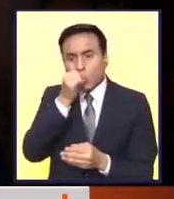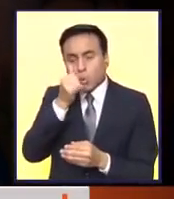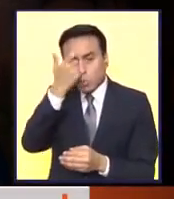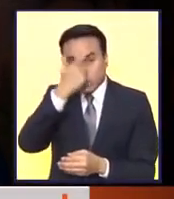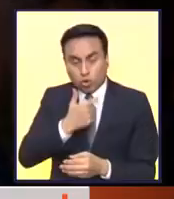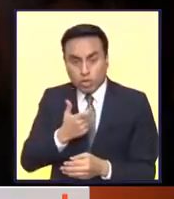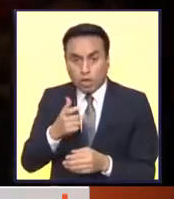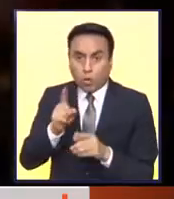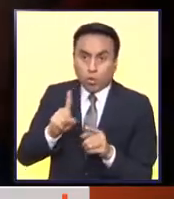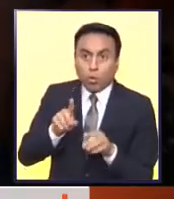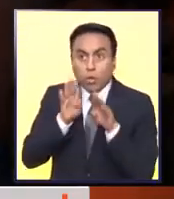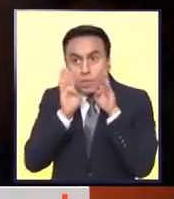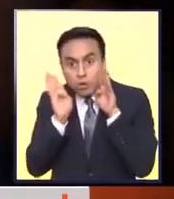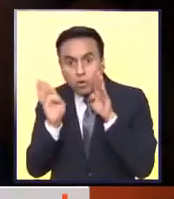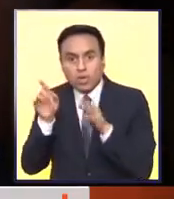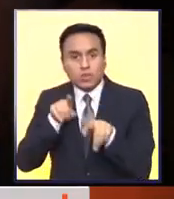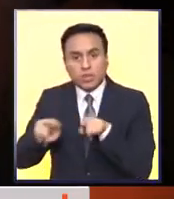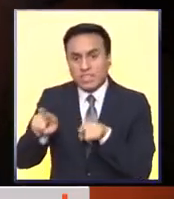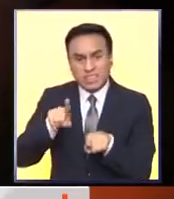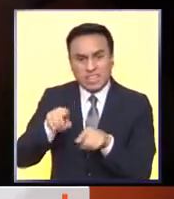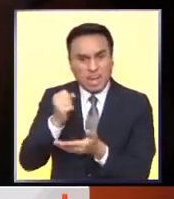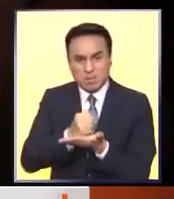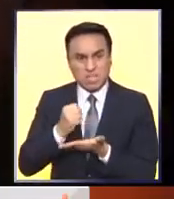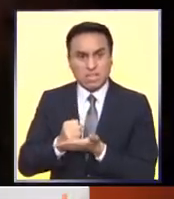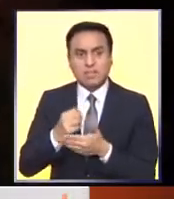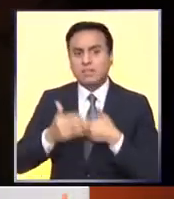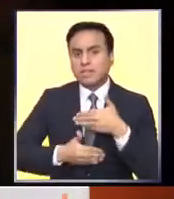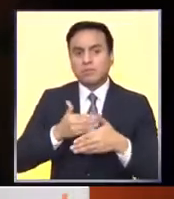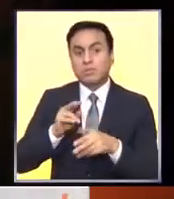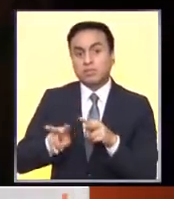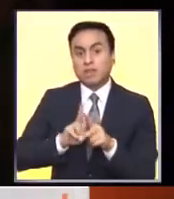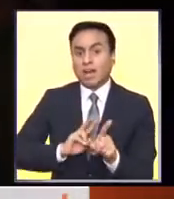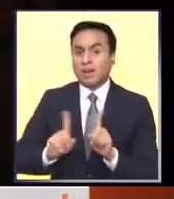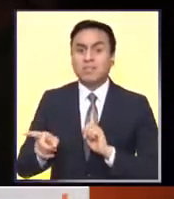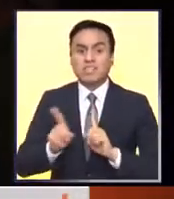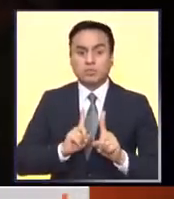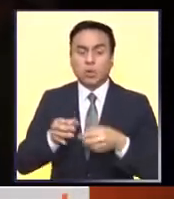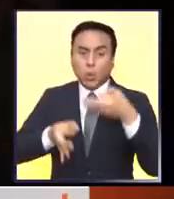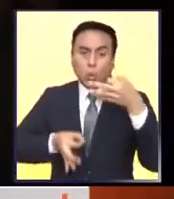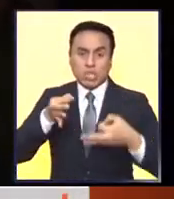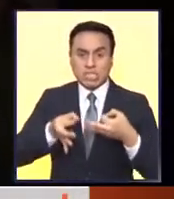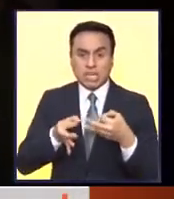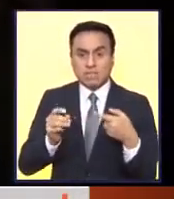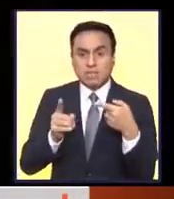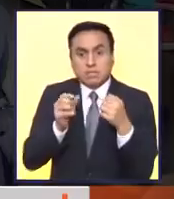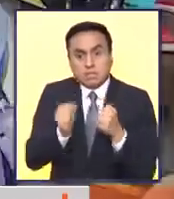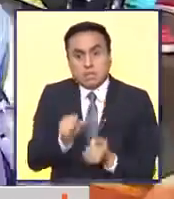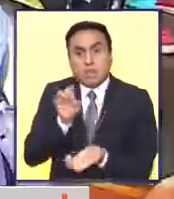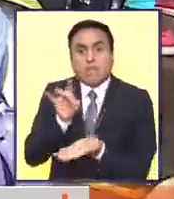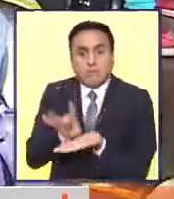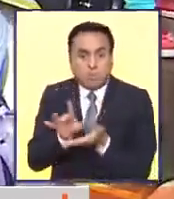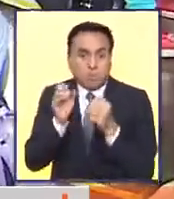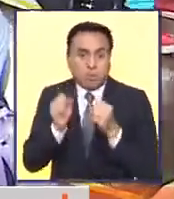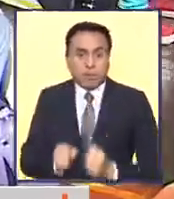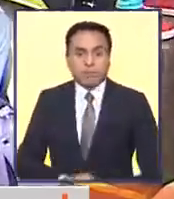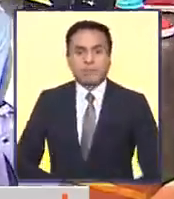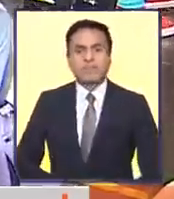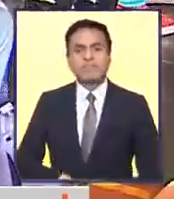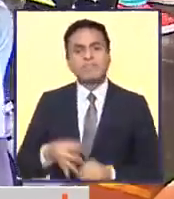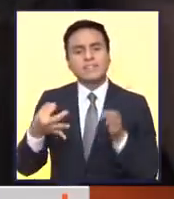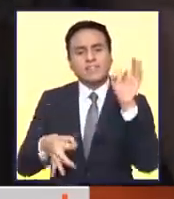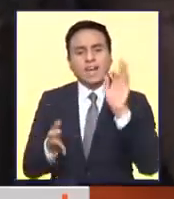no generen estos trámites, se iniciarán los procedimientos administrativos y judiciales y, si corresponde, serán expulsados. Obtener el